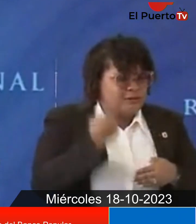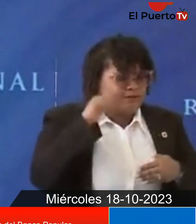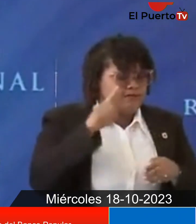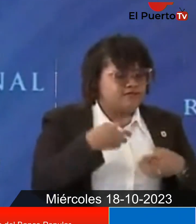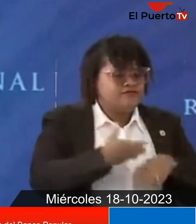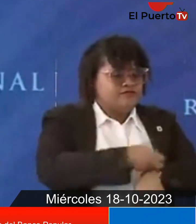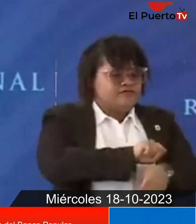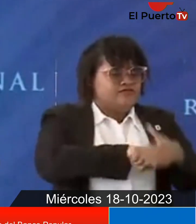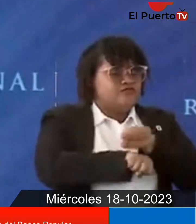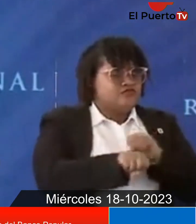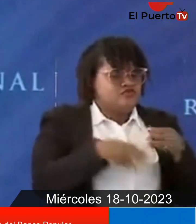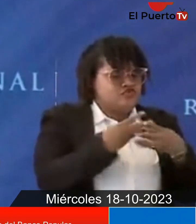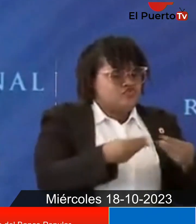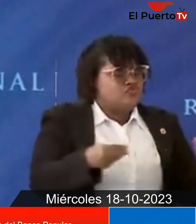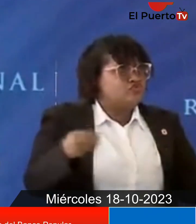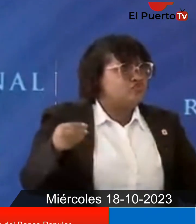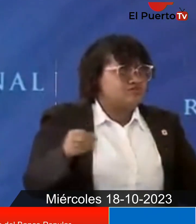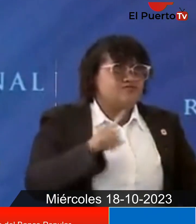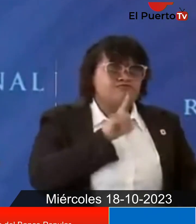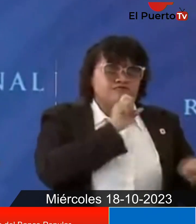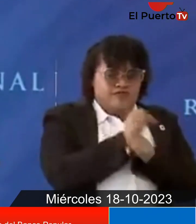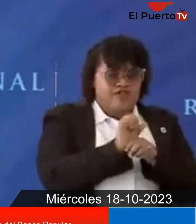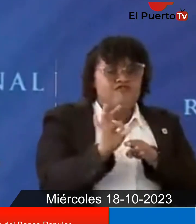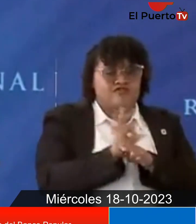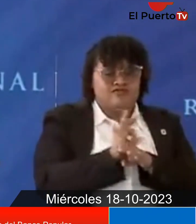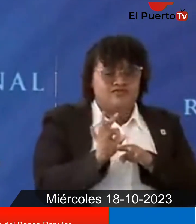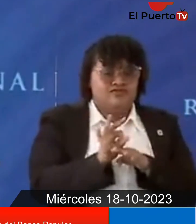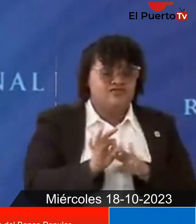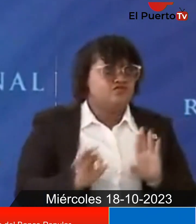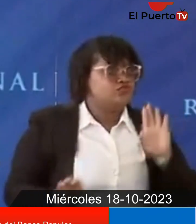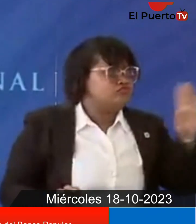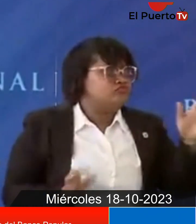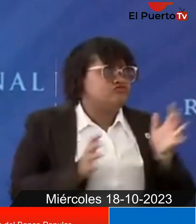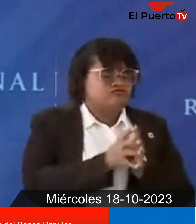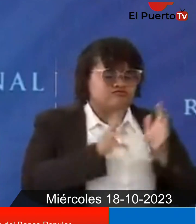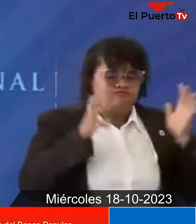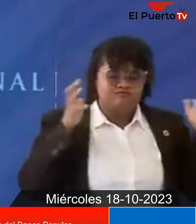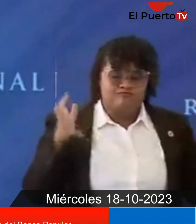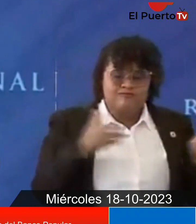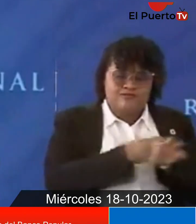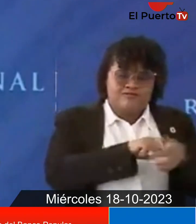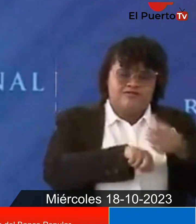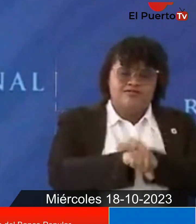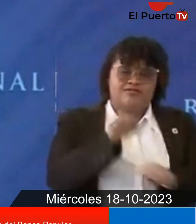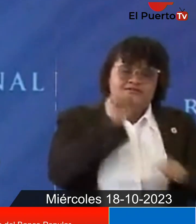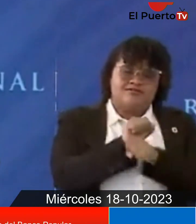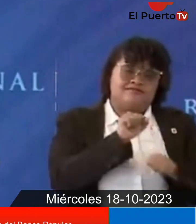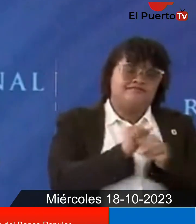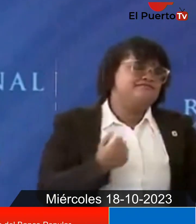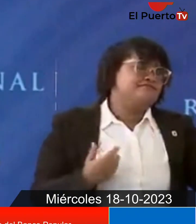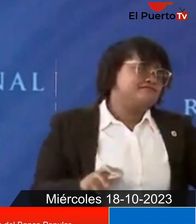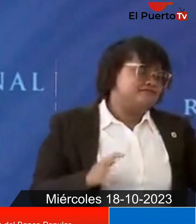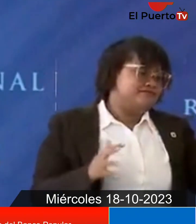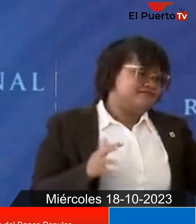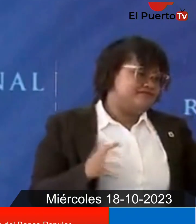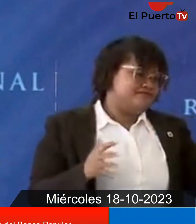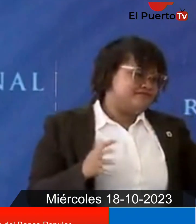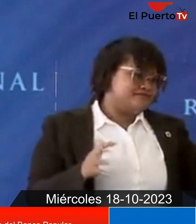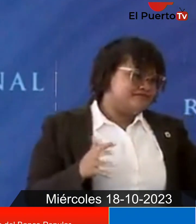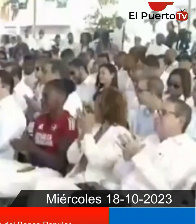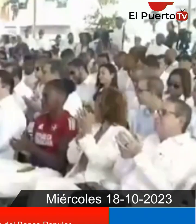implementar soluciones tangibles y por su gran capacidad de trabajo.